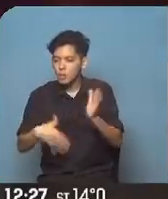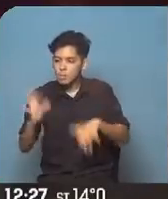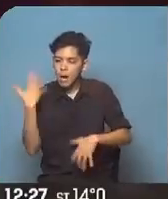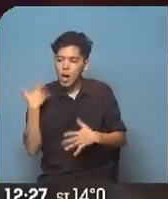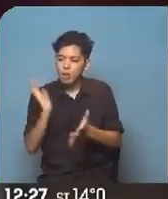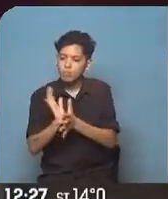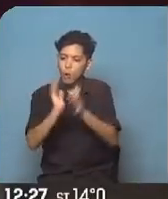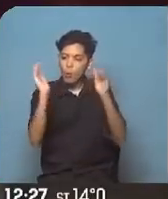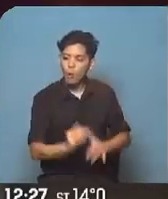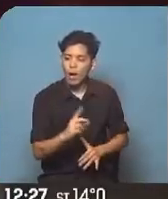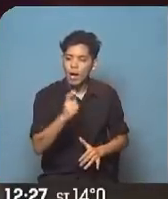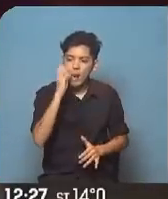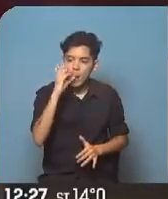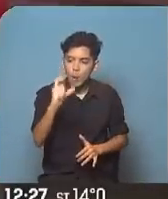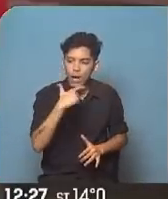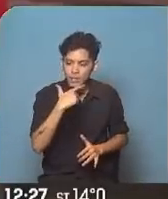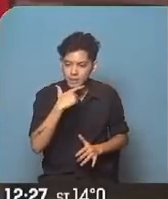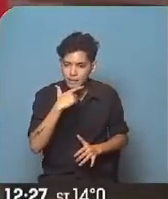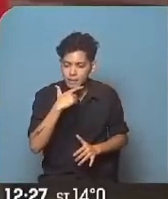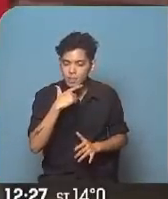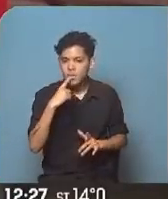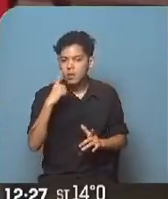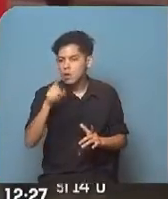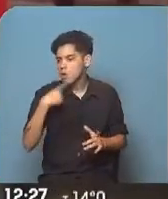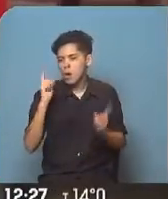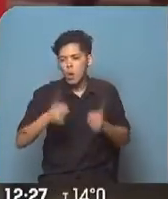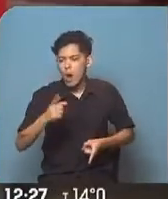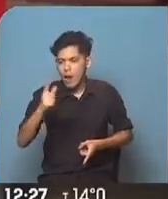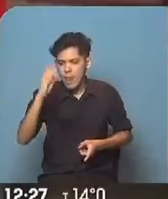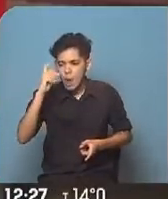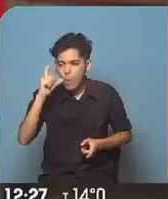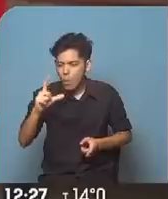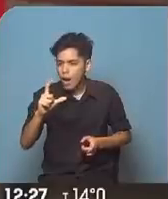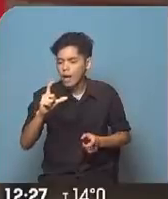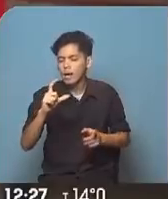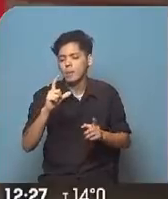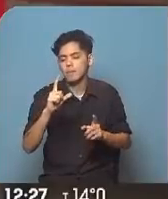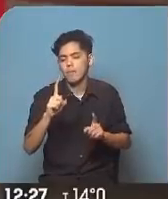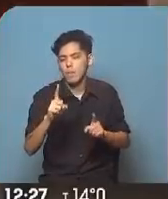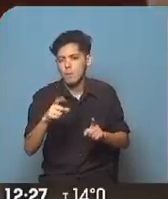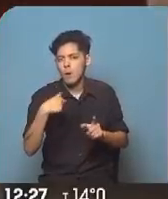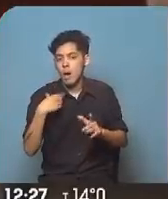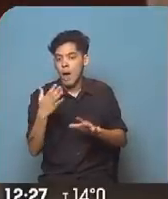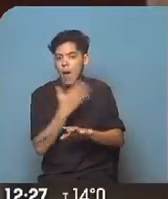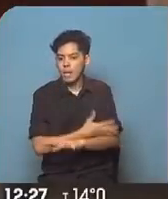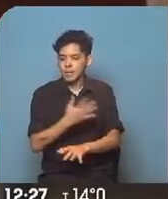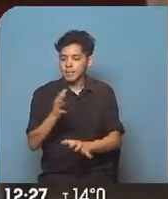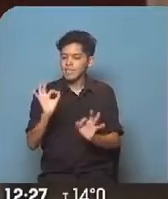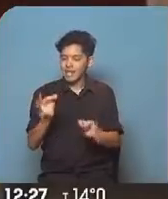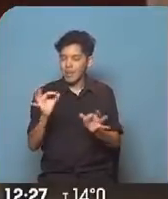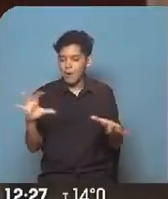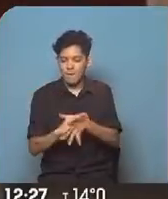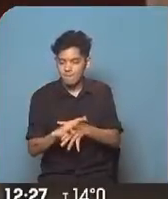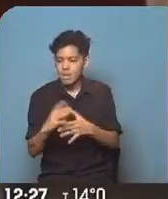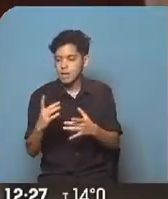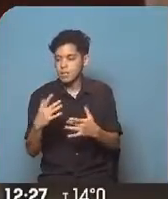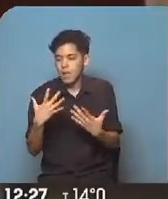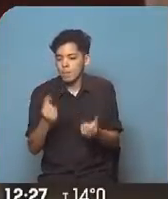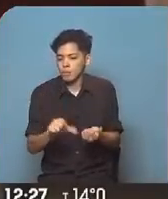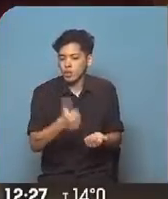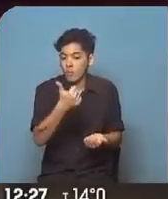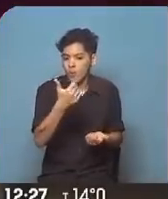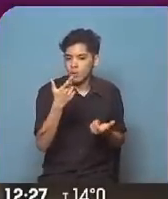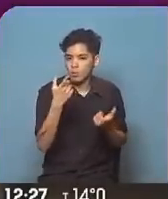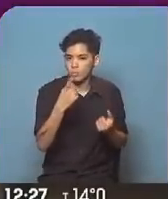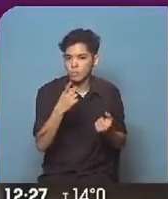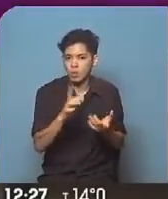desarme de LEVAX. Por eso digo, el desarme de LEVAX se iba a producir. El Banco Central lo que hizo es anticiparse y usarlo a su favor. Eso es muy positivo. No soluciona